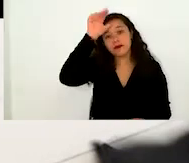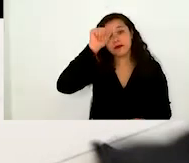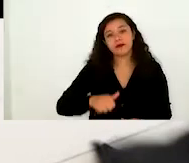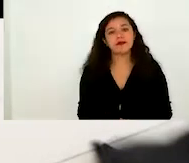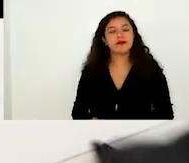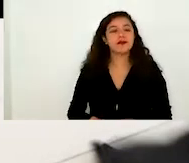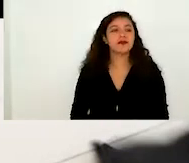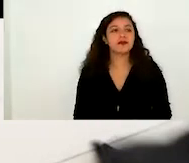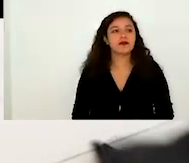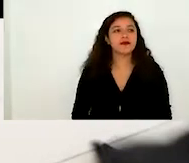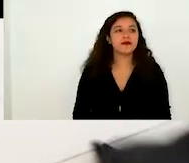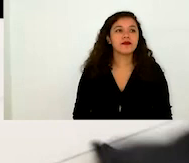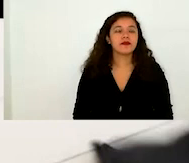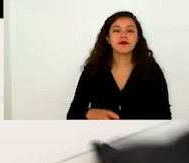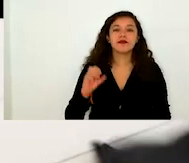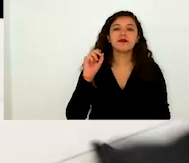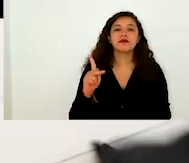muy bien ok